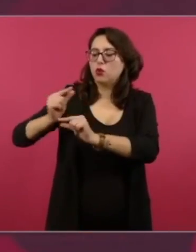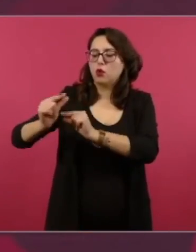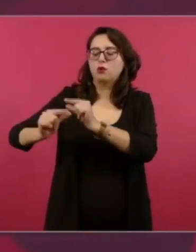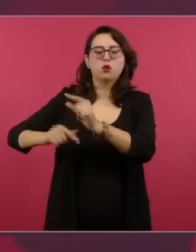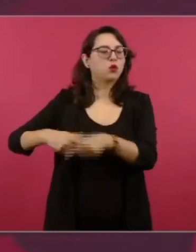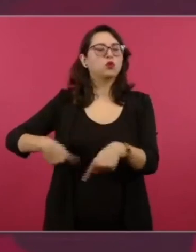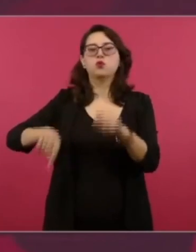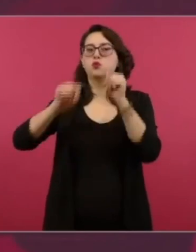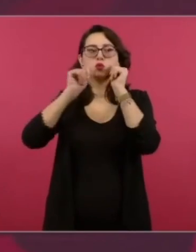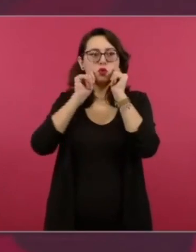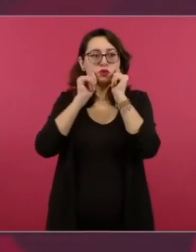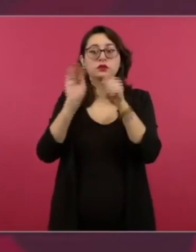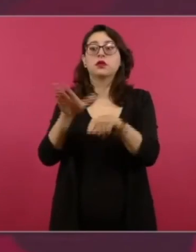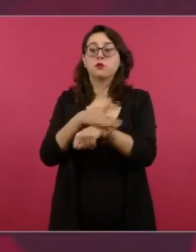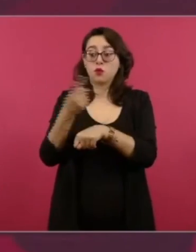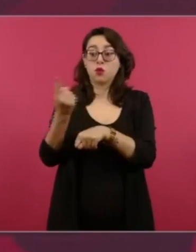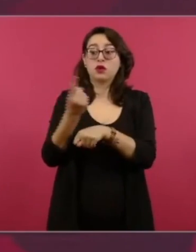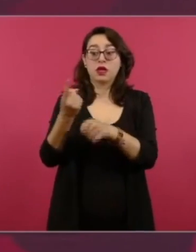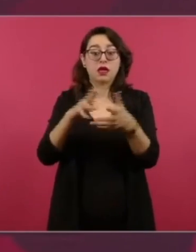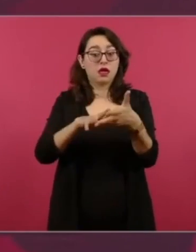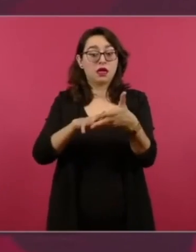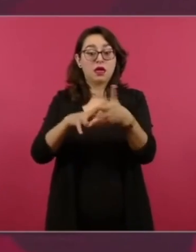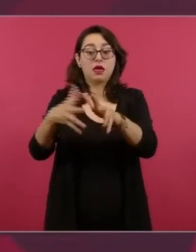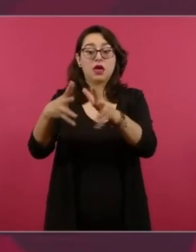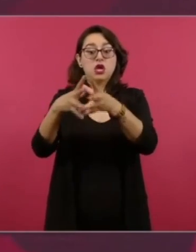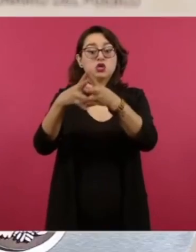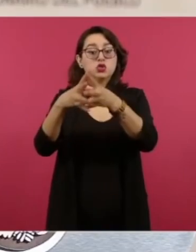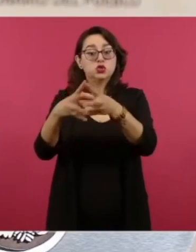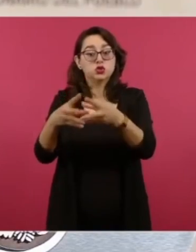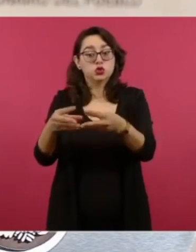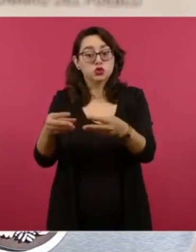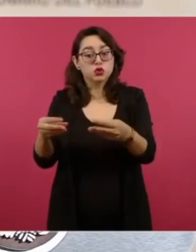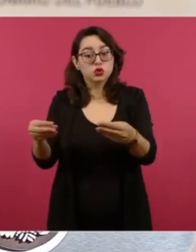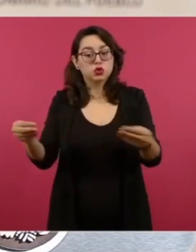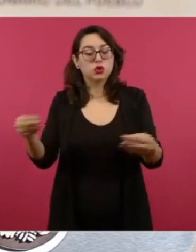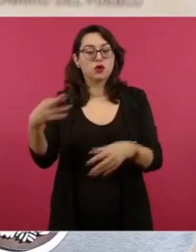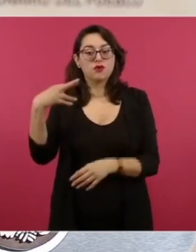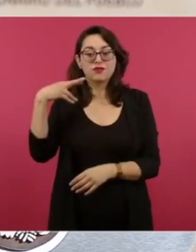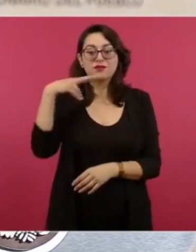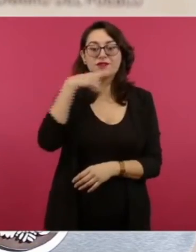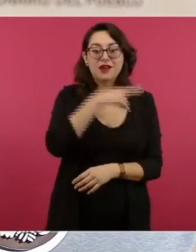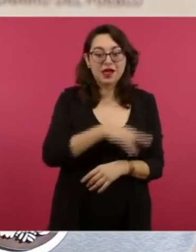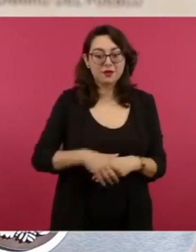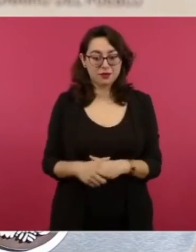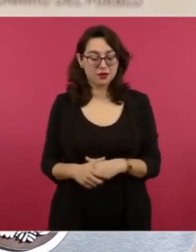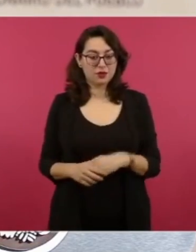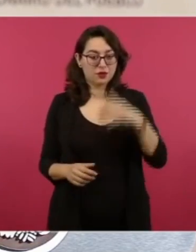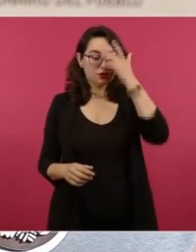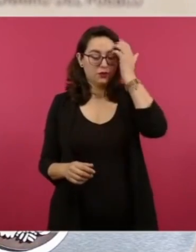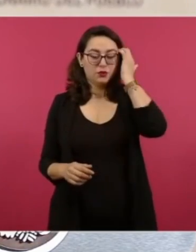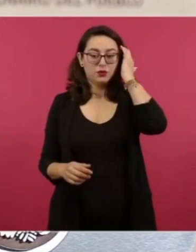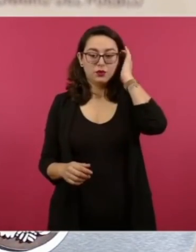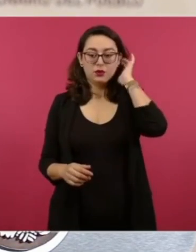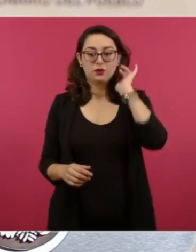Afortunadamente, cuando se dan los cambios, nosotros no esperamos. Desde el primer día